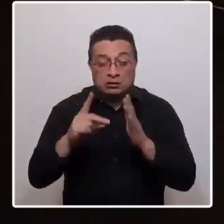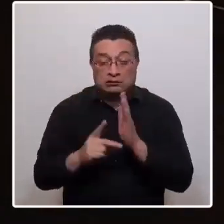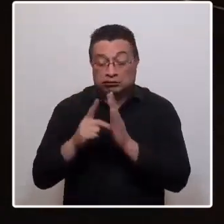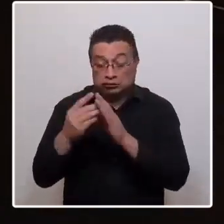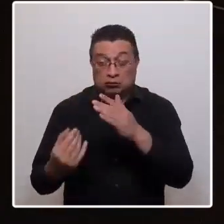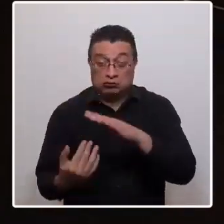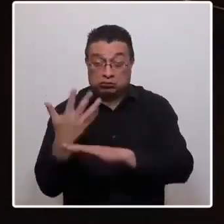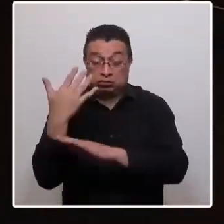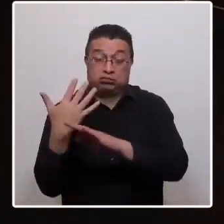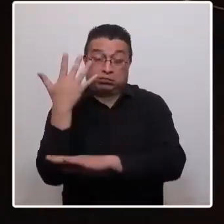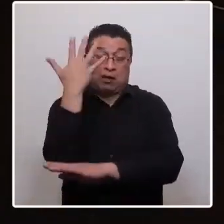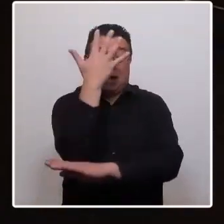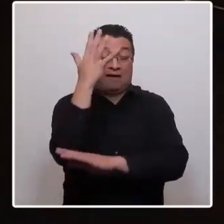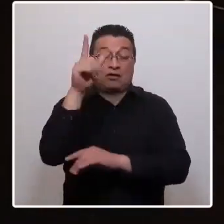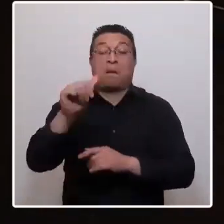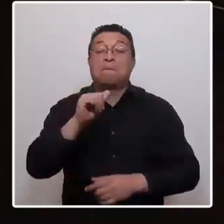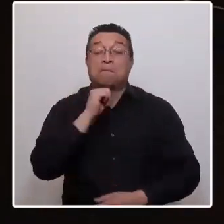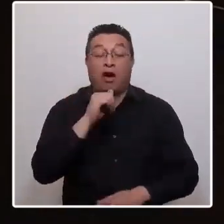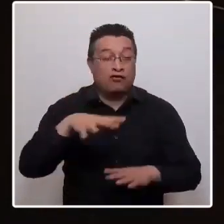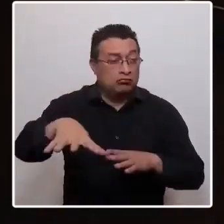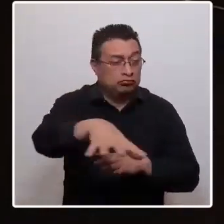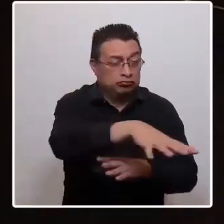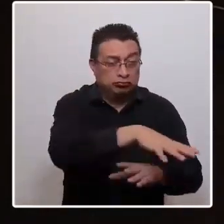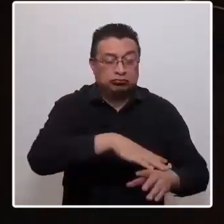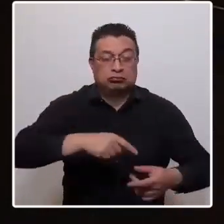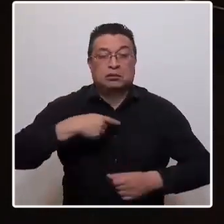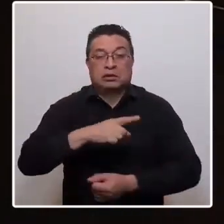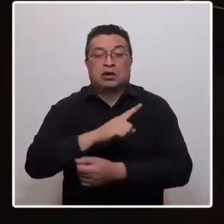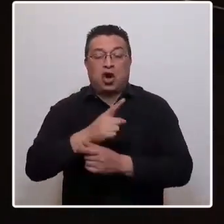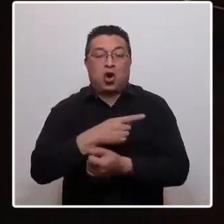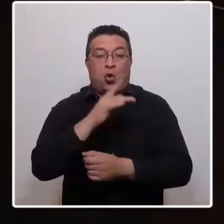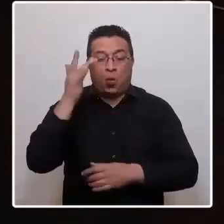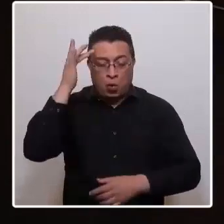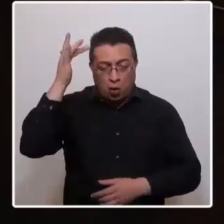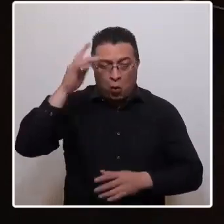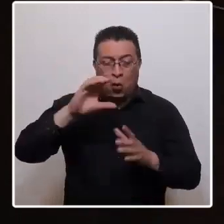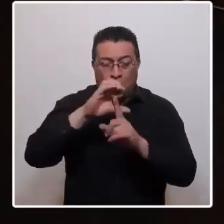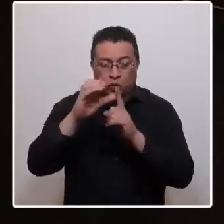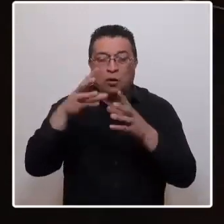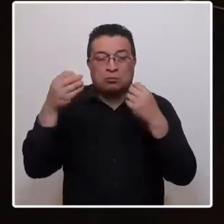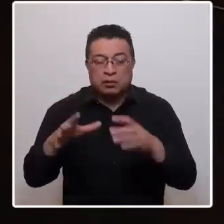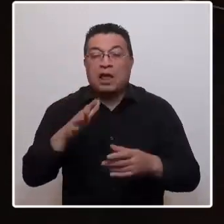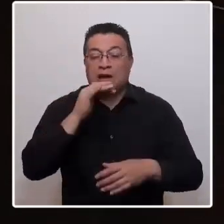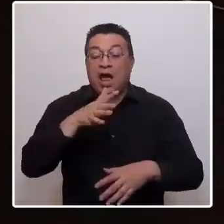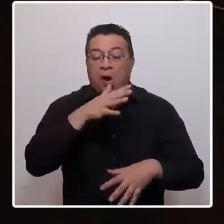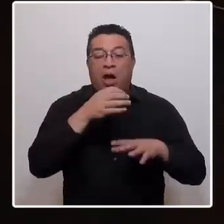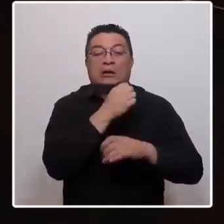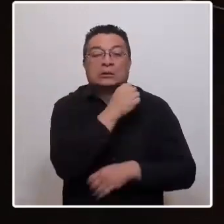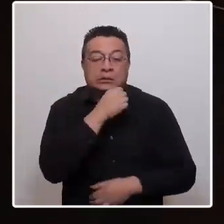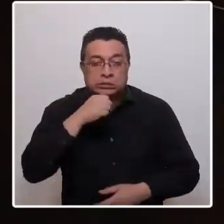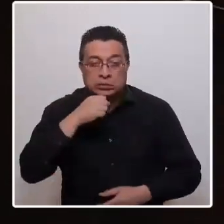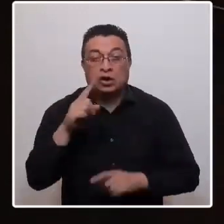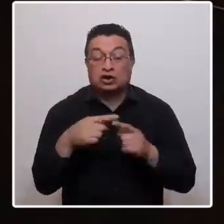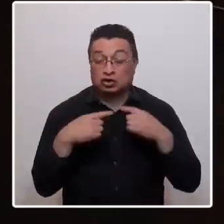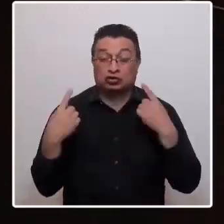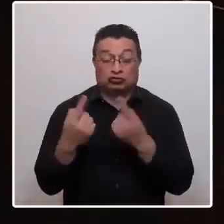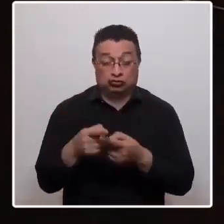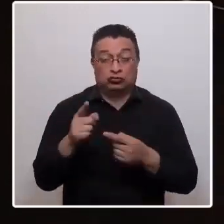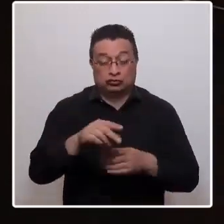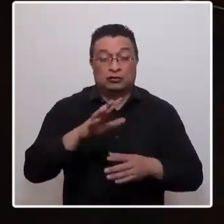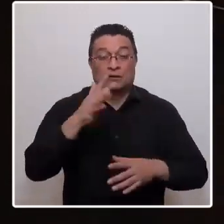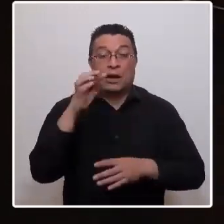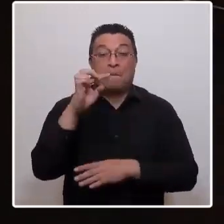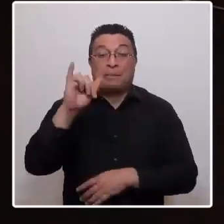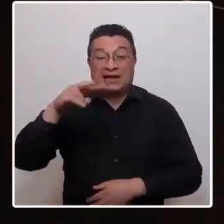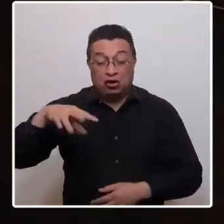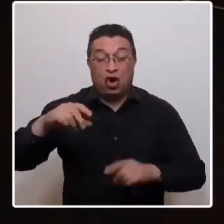plantaciones es la pobreza rural, la pérdida de la diversidad cultural y, por supuesto, la escasez hídrica. Gran parte de las plantaciones forestales de pino y de